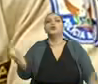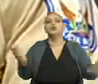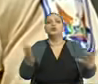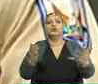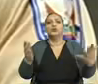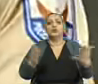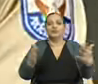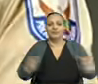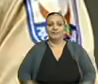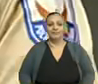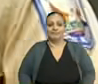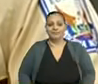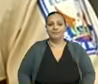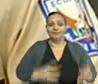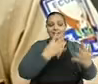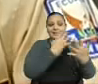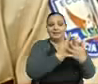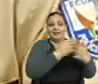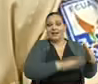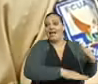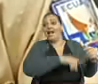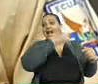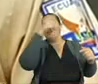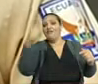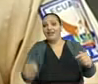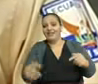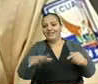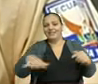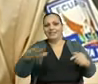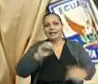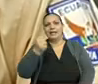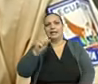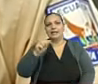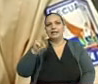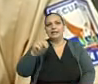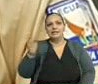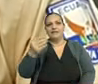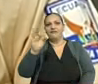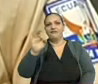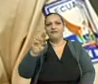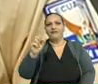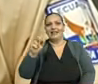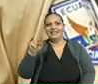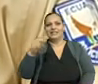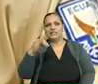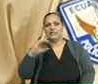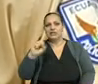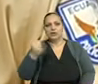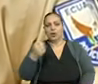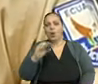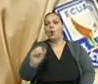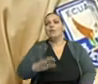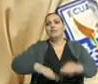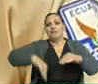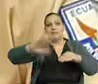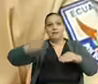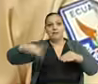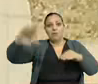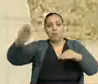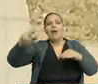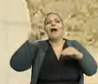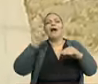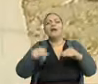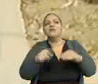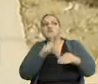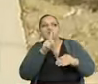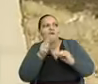ubicado luego de que tanto el servicio preventivo como las unidades de inteligencia y unidades investigativas desplegaron todo su contingente. Hoy